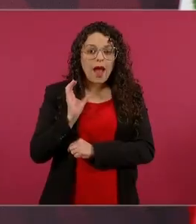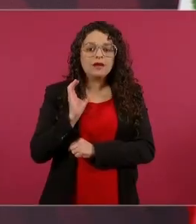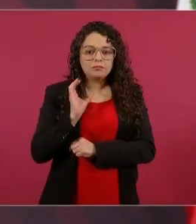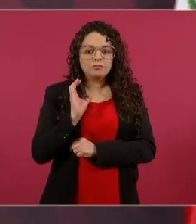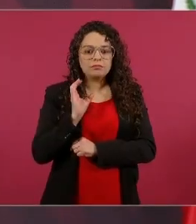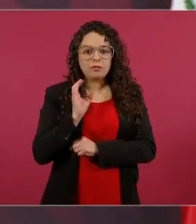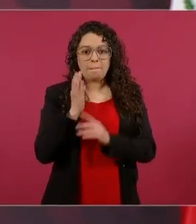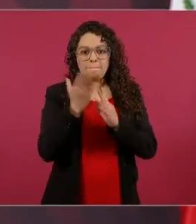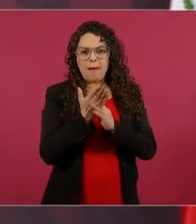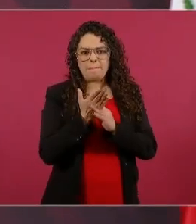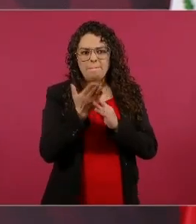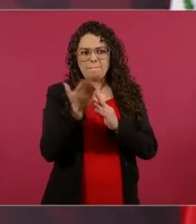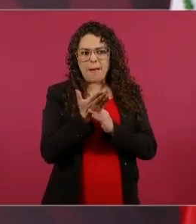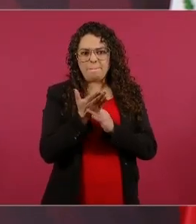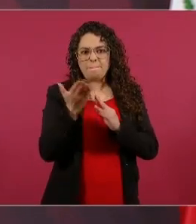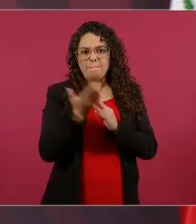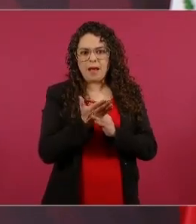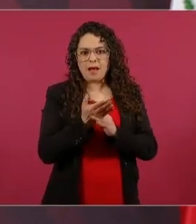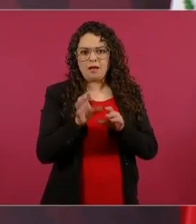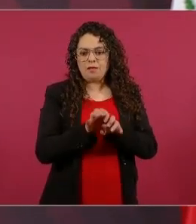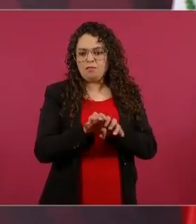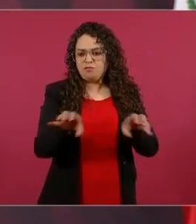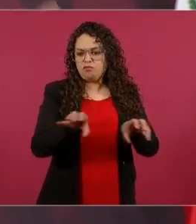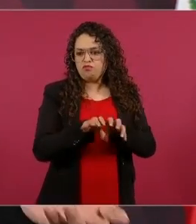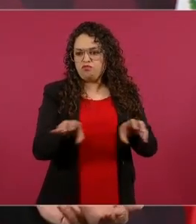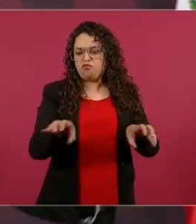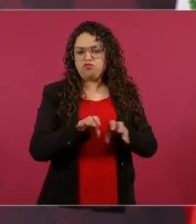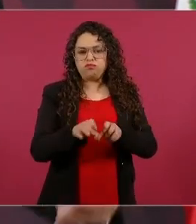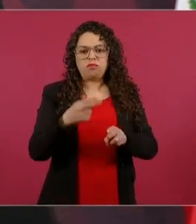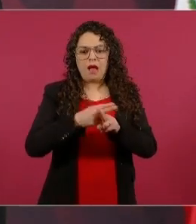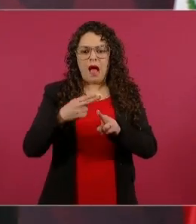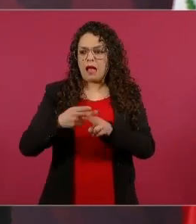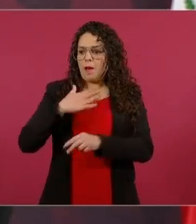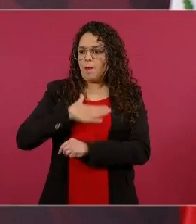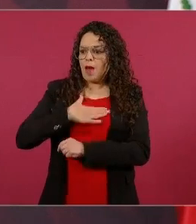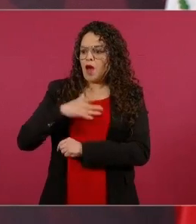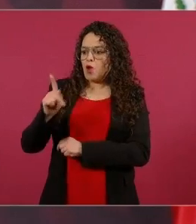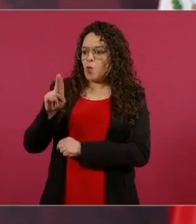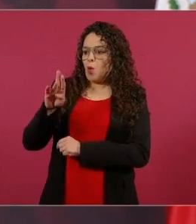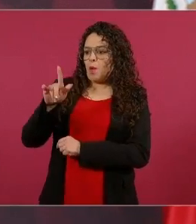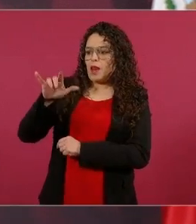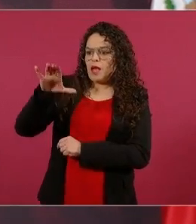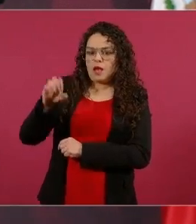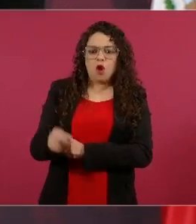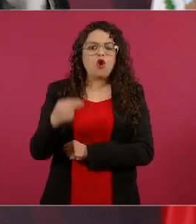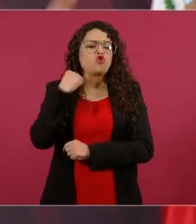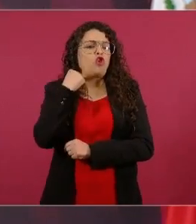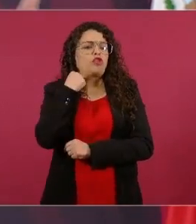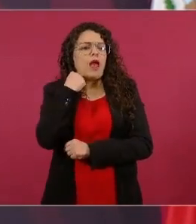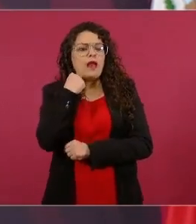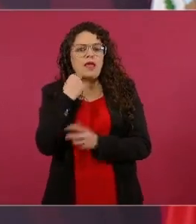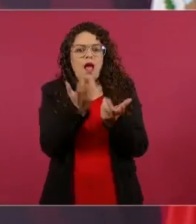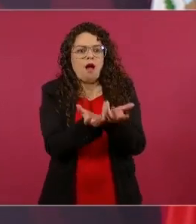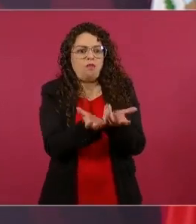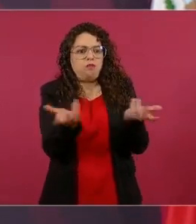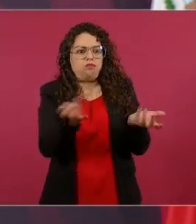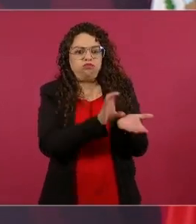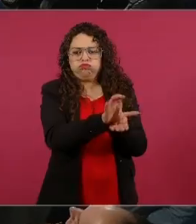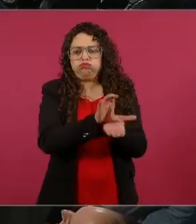baños públicos y notarías y todo eso no hasta allá no llego o sea estamos hablando de